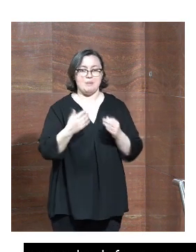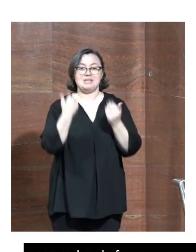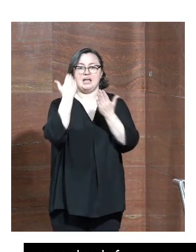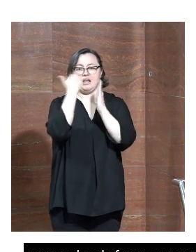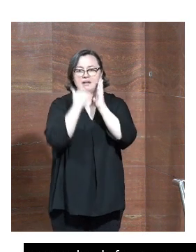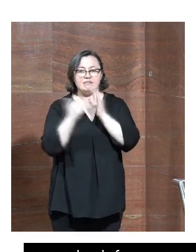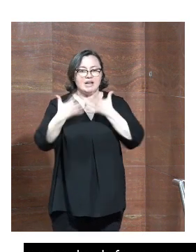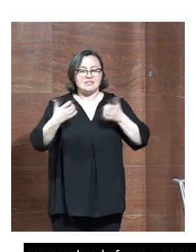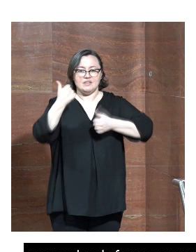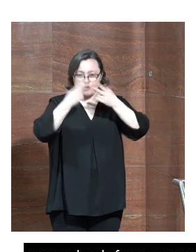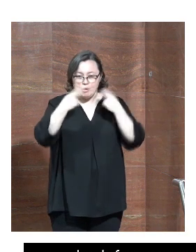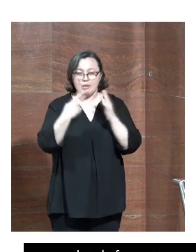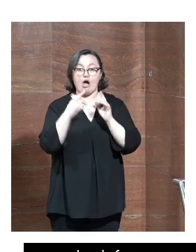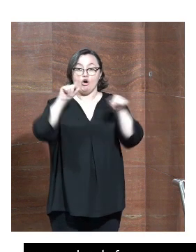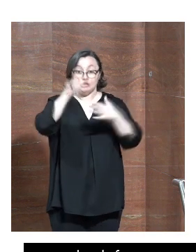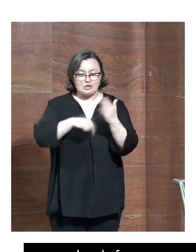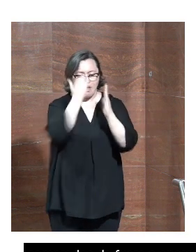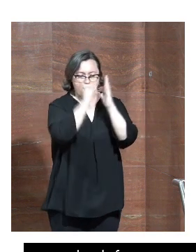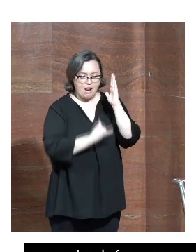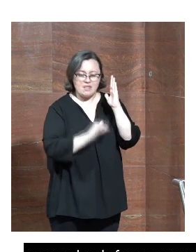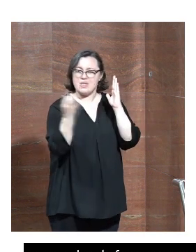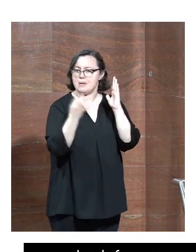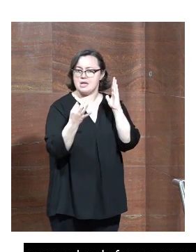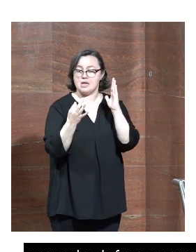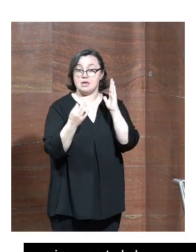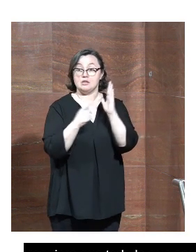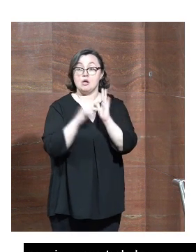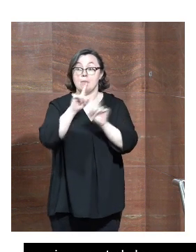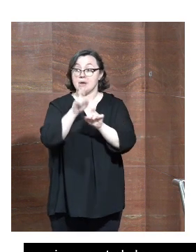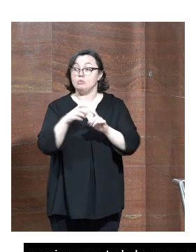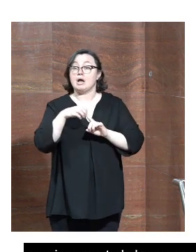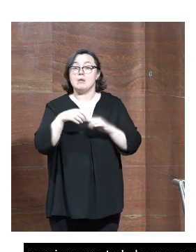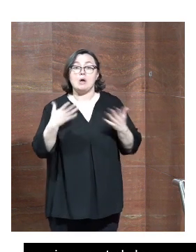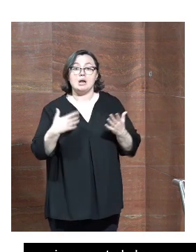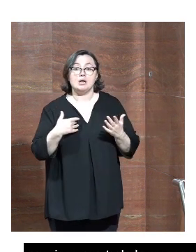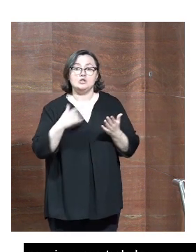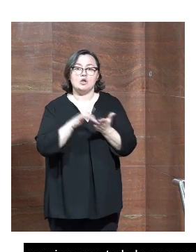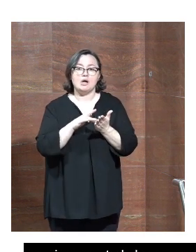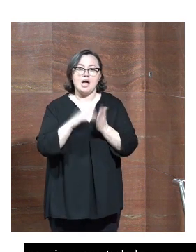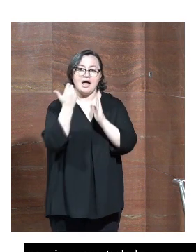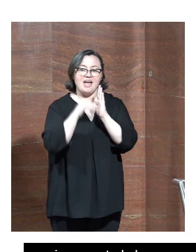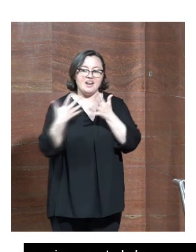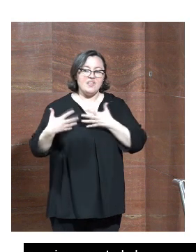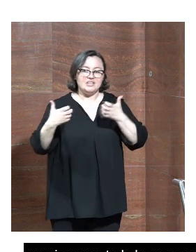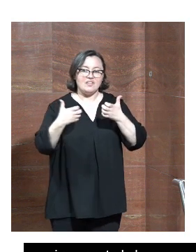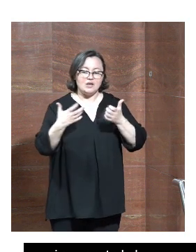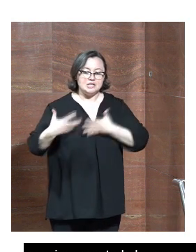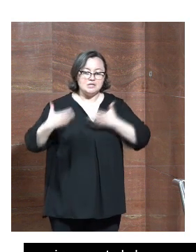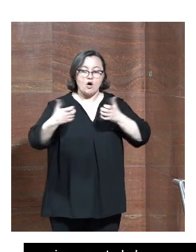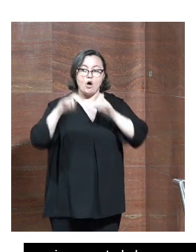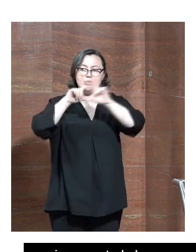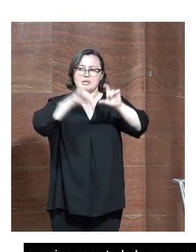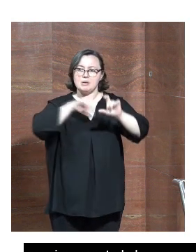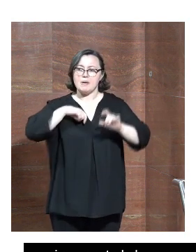de licitación, y en los contratos también. Y ahí la pregunta clave es, ¿están preparadas todas las